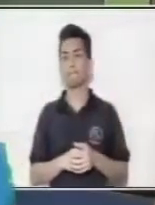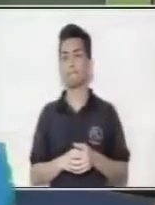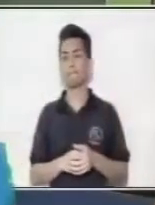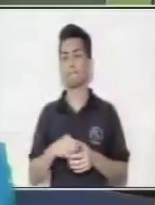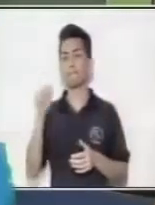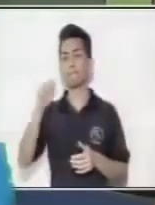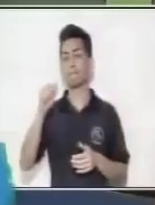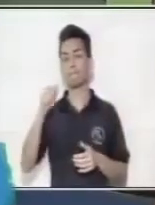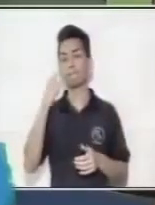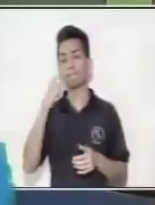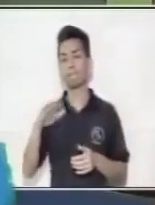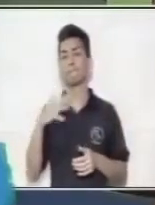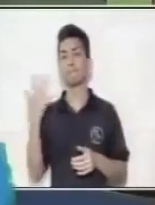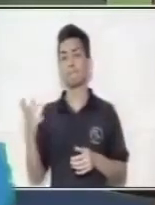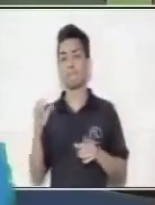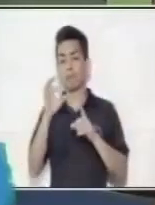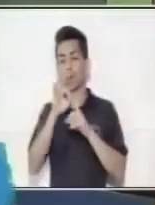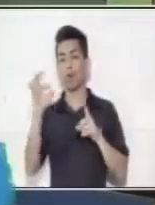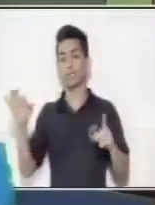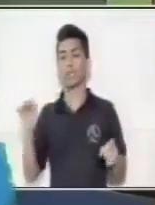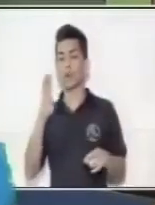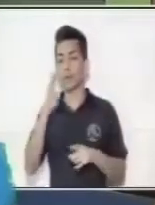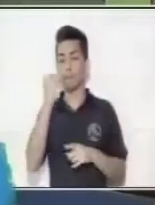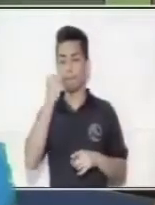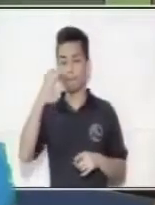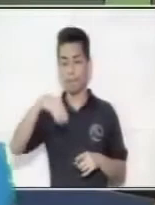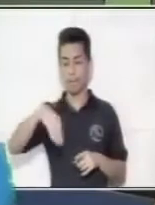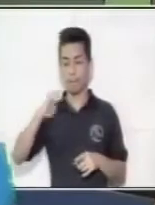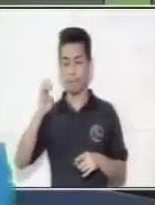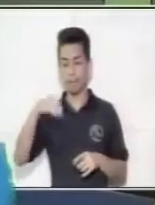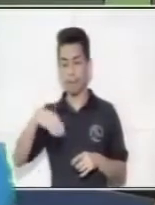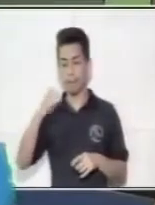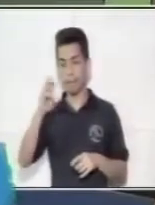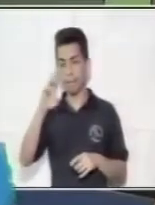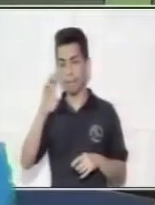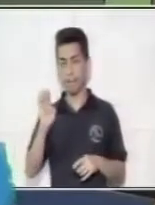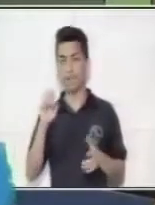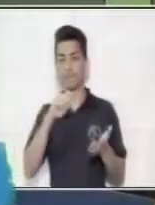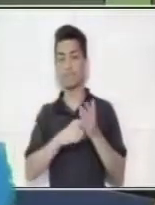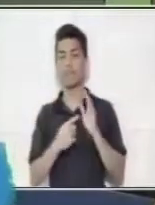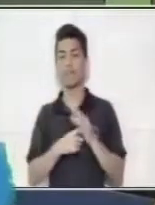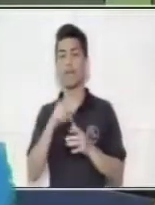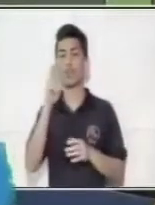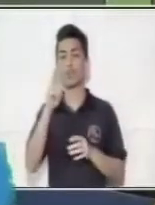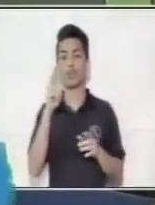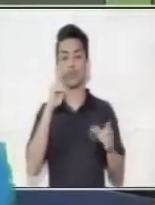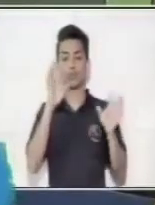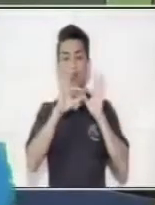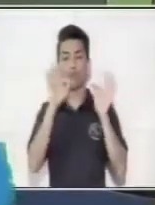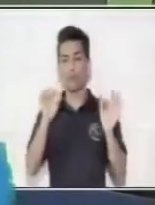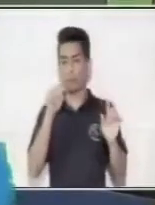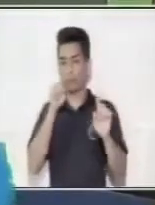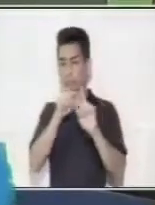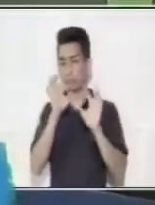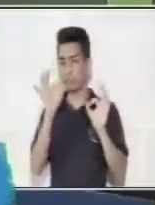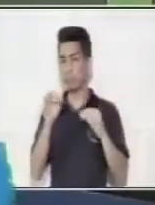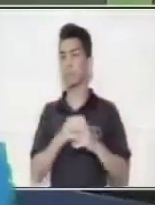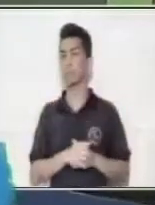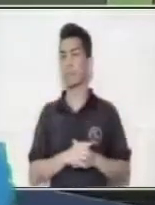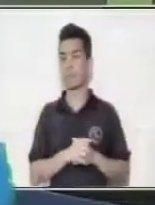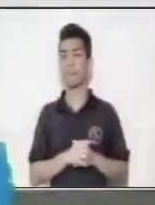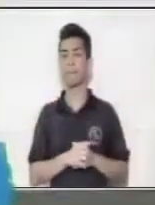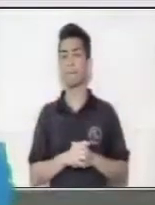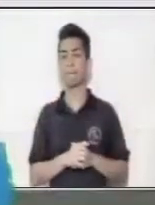caso, porque las oraciones bimembres van a estar formadas por dos elementos bien definidos y las que van